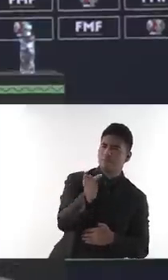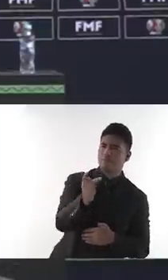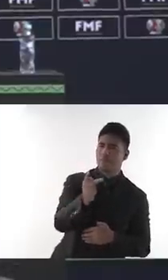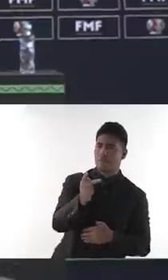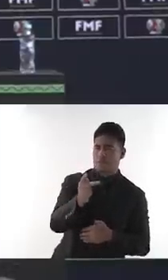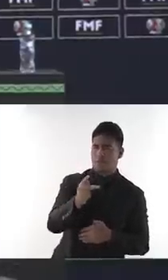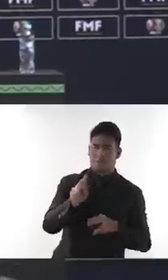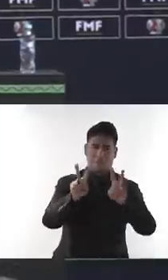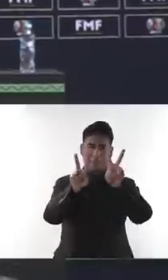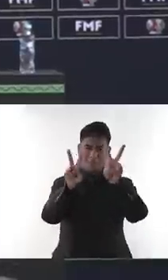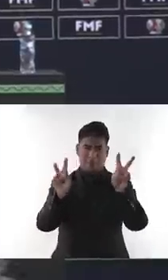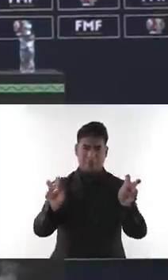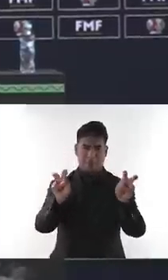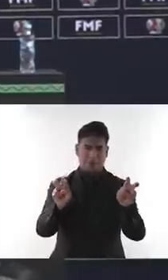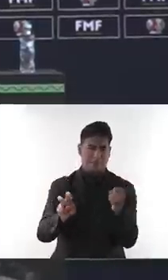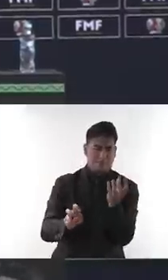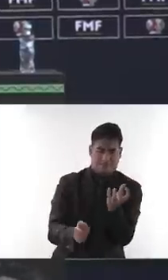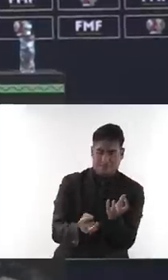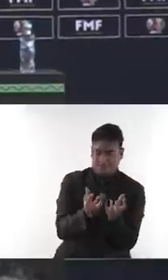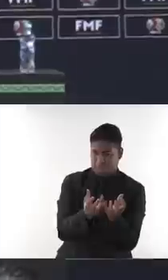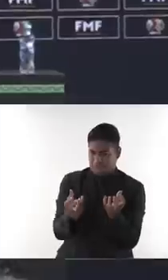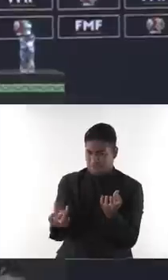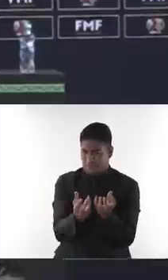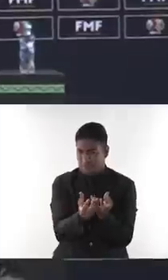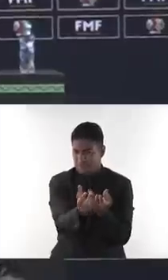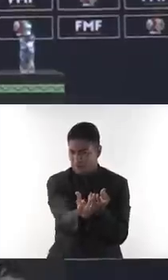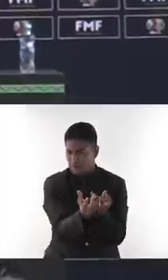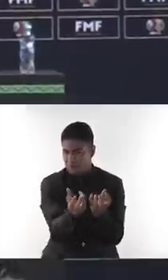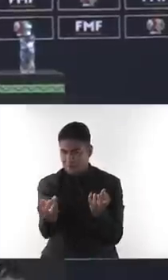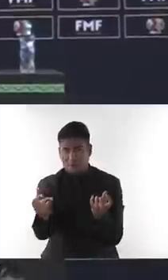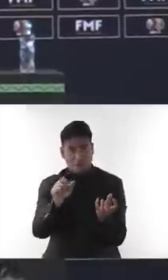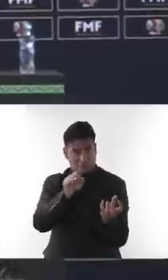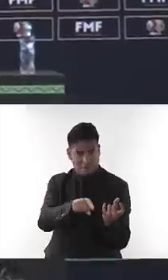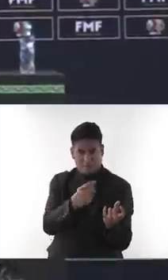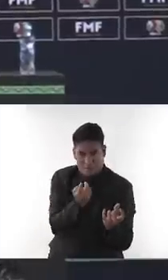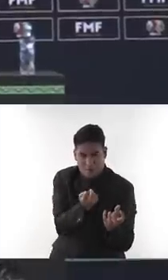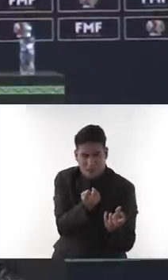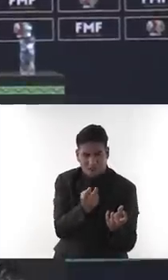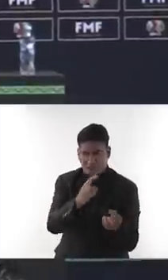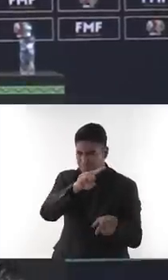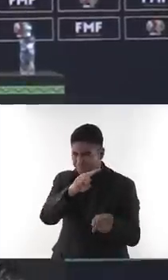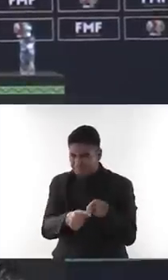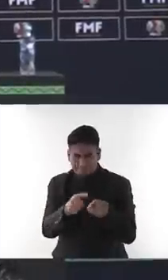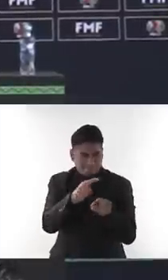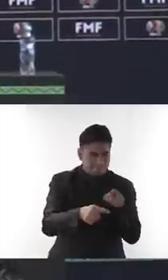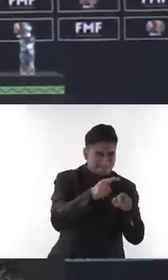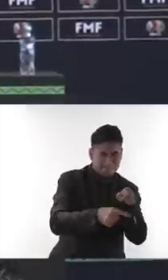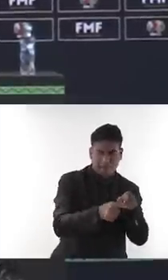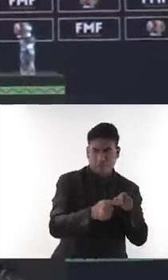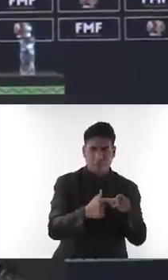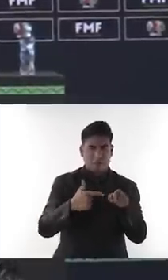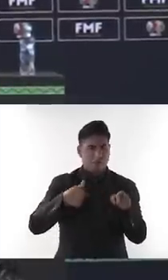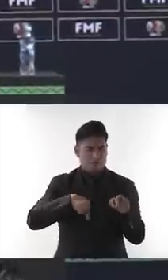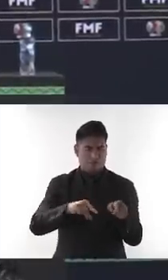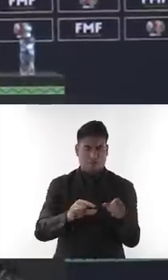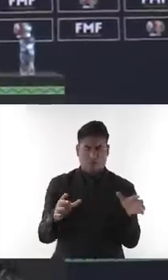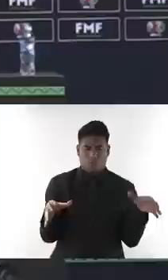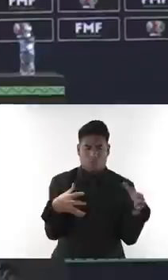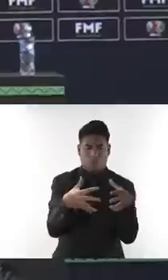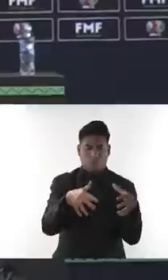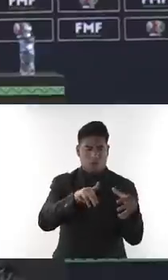multipropiedad y la eliminación de esta figura no baje el nivel económico o el valor de los